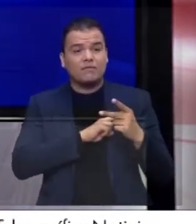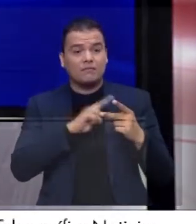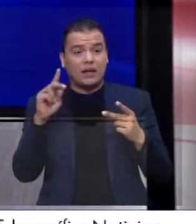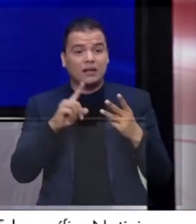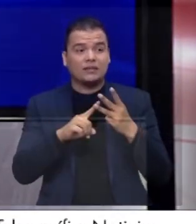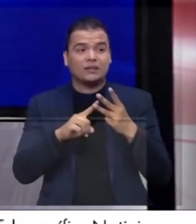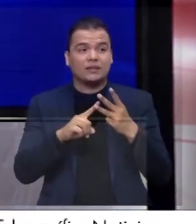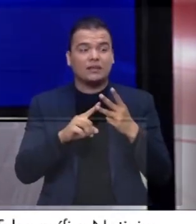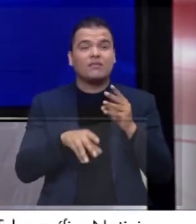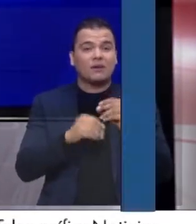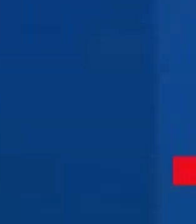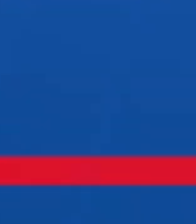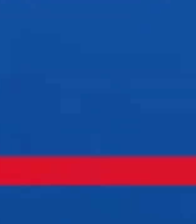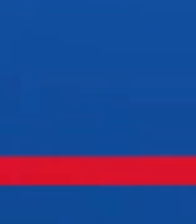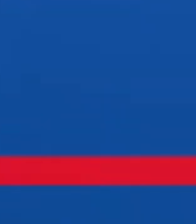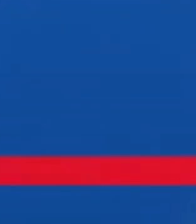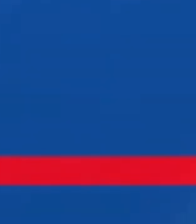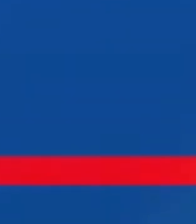el karate.